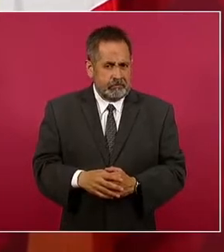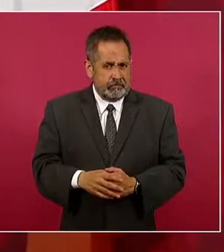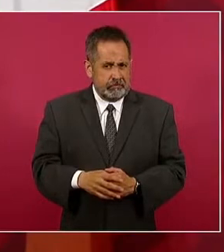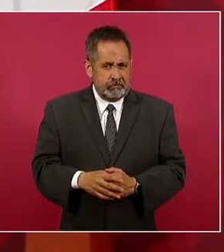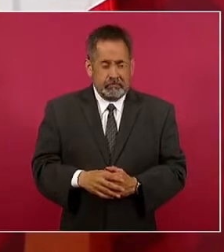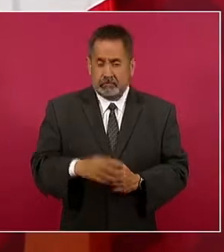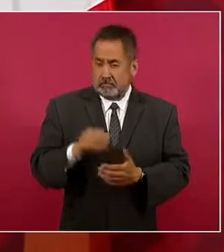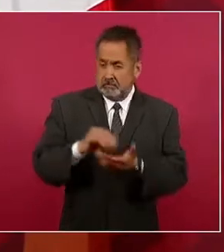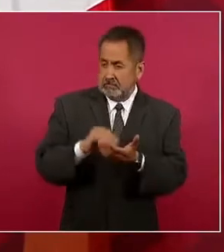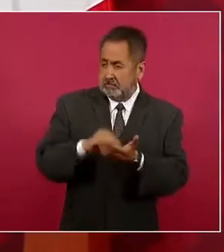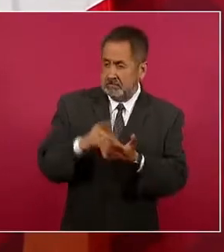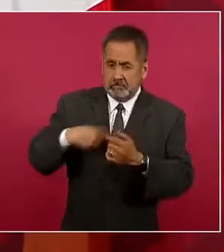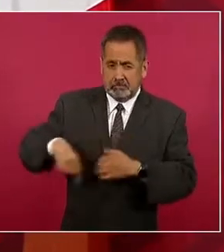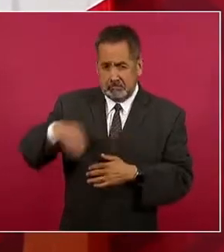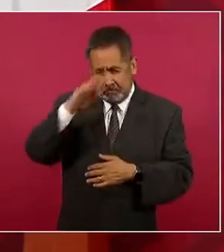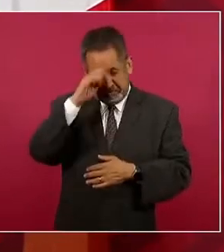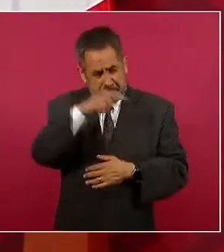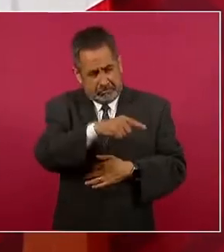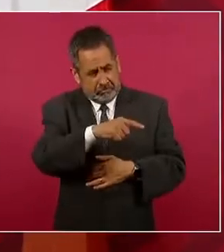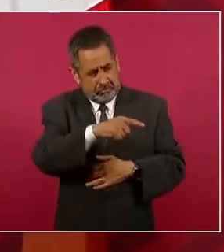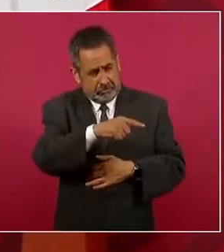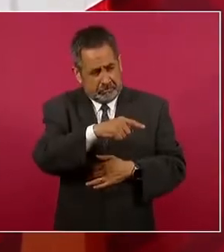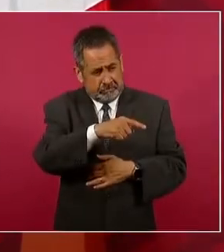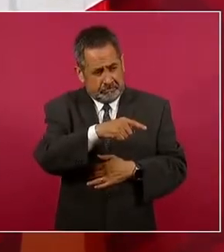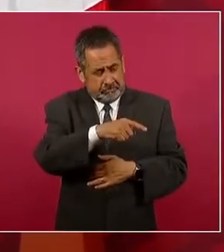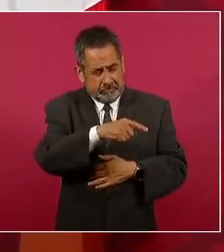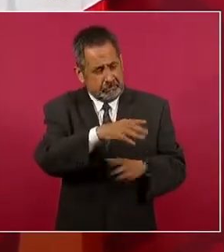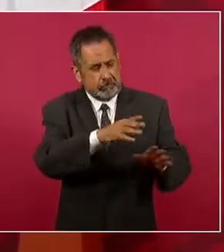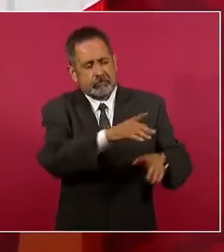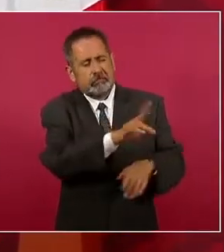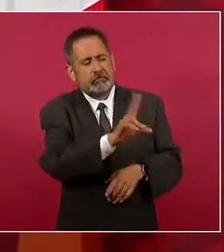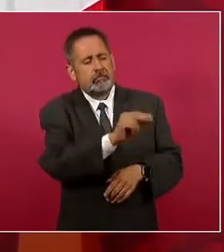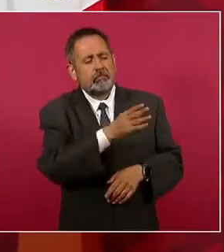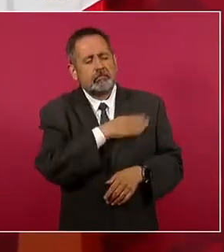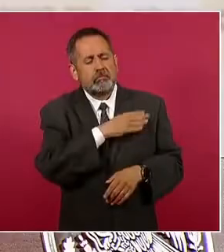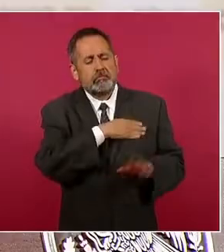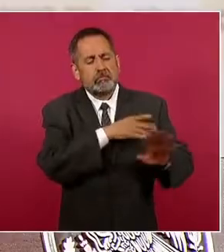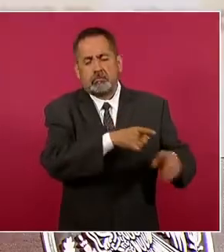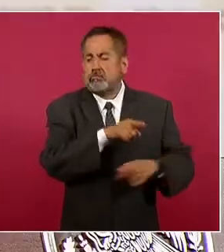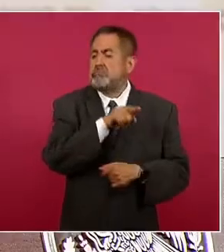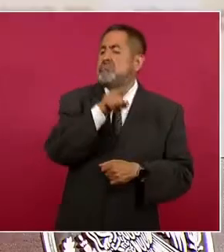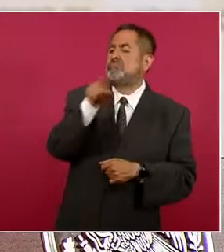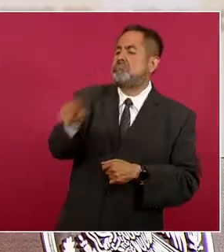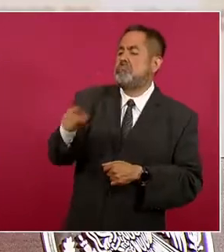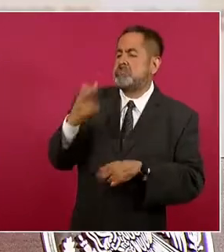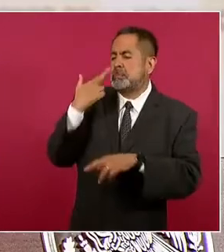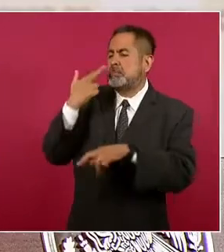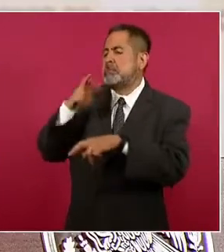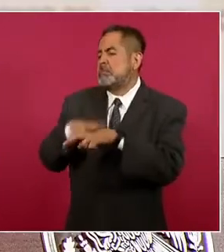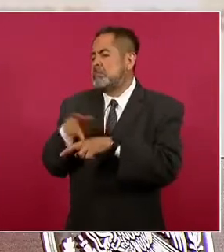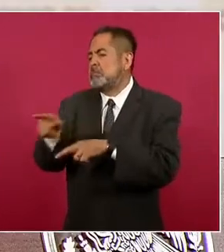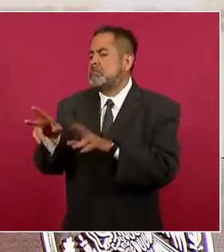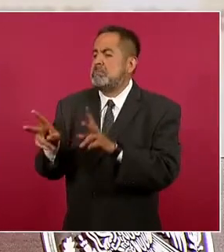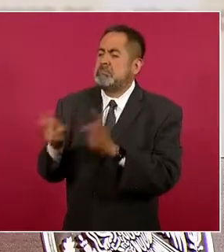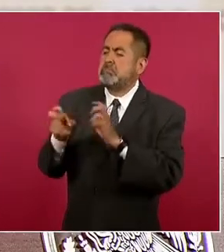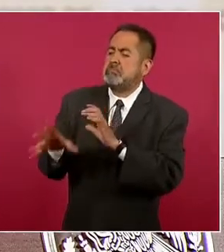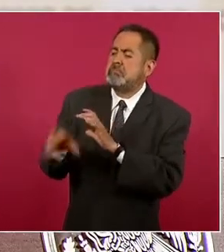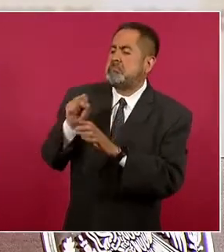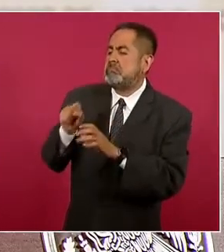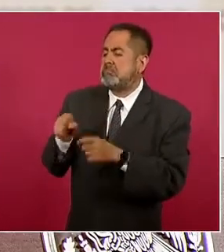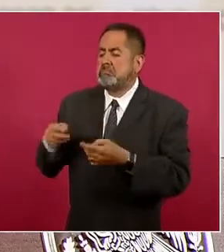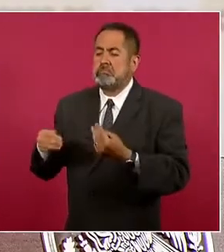considerando que son rateros nada más los que se roban una bolsa en el